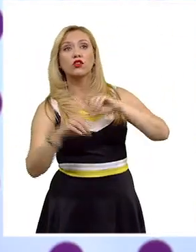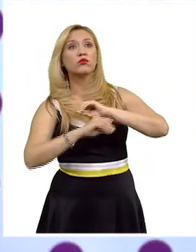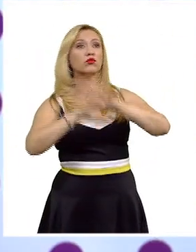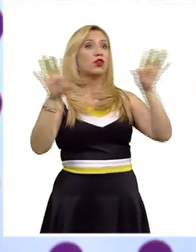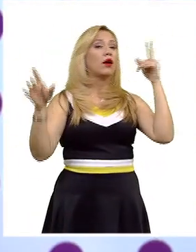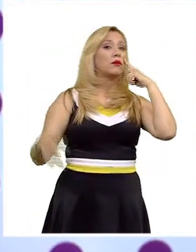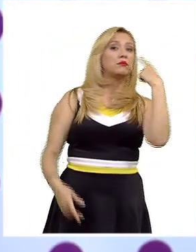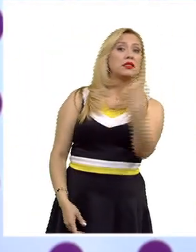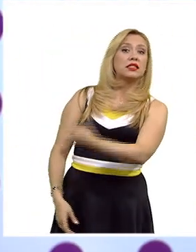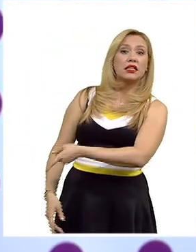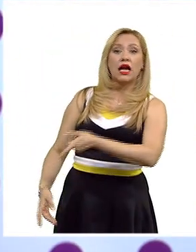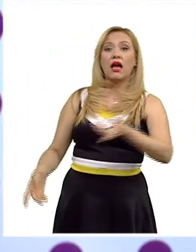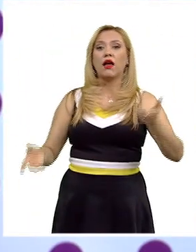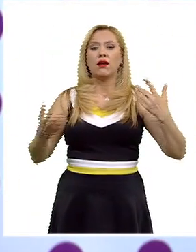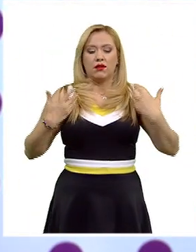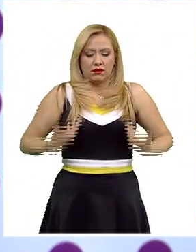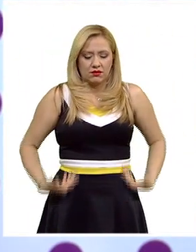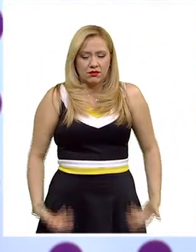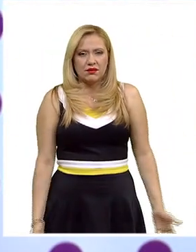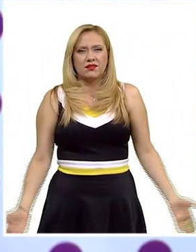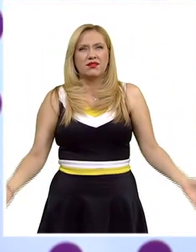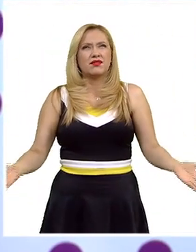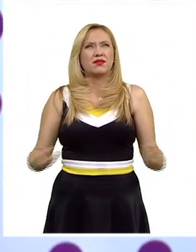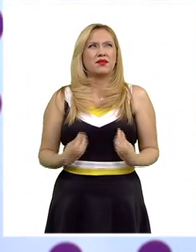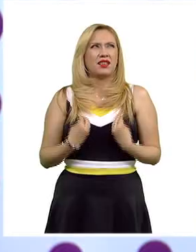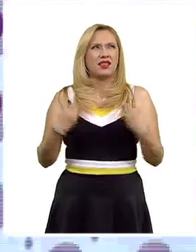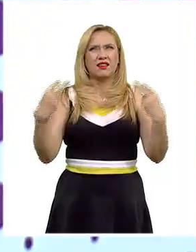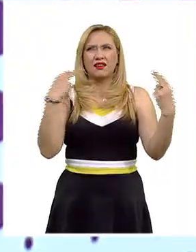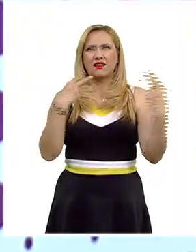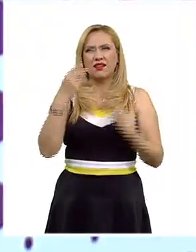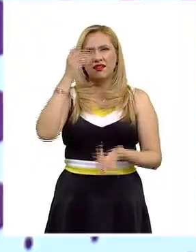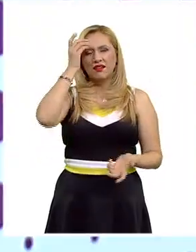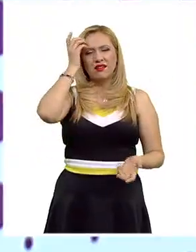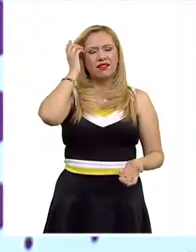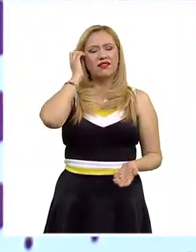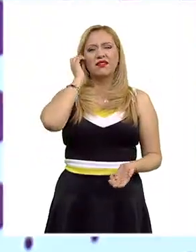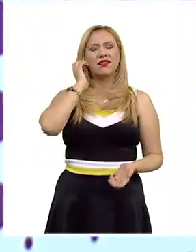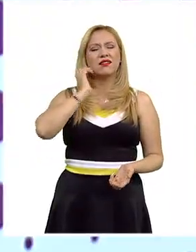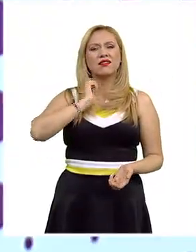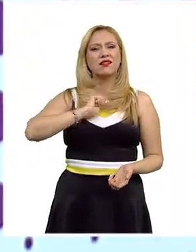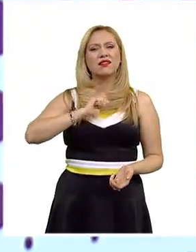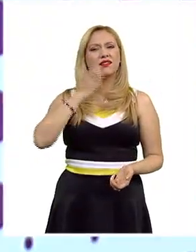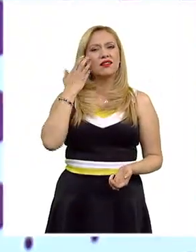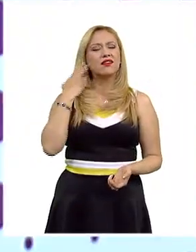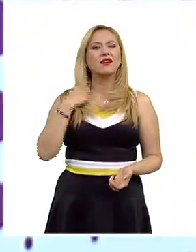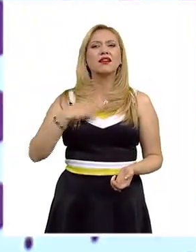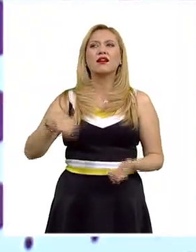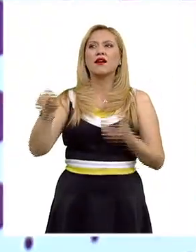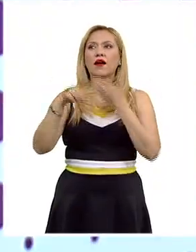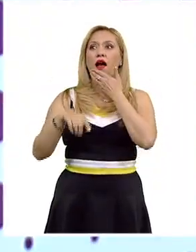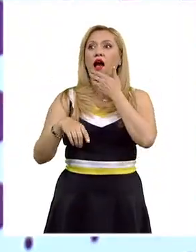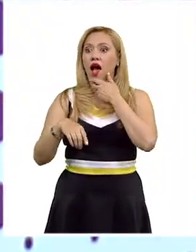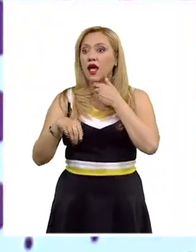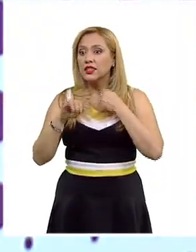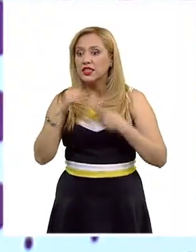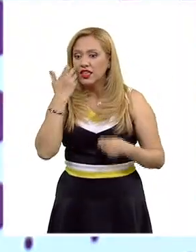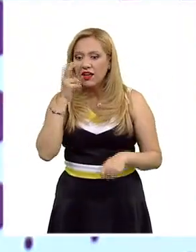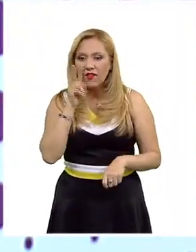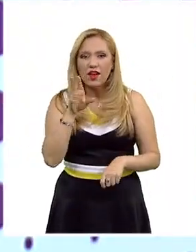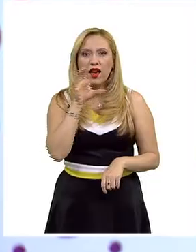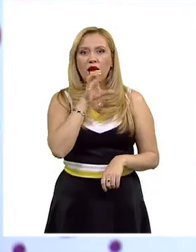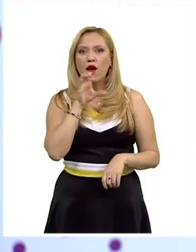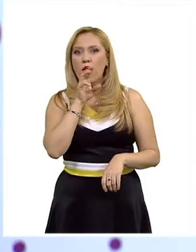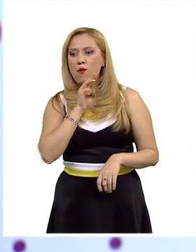expuestos sus cuerpos, sus vidas allí, y luego hemos creado también una sociedad muy consumista de la violencia y del